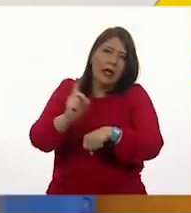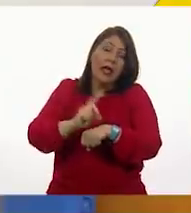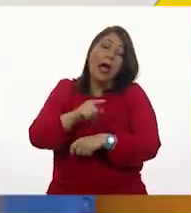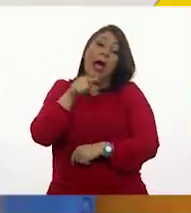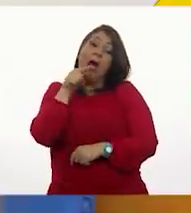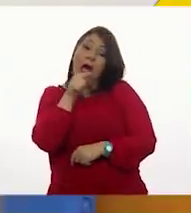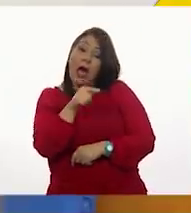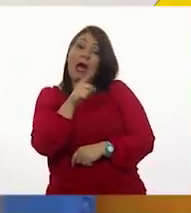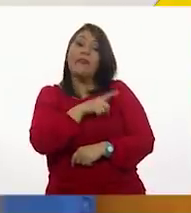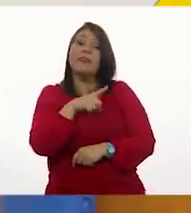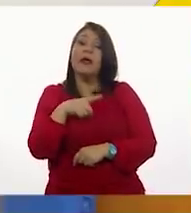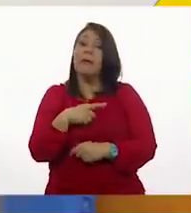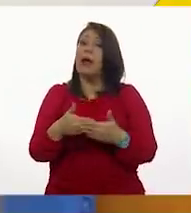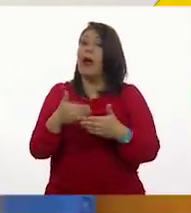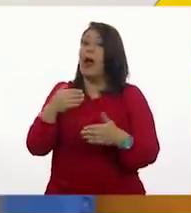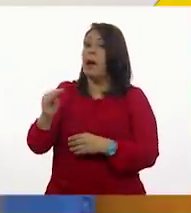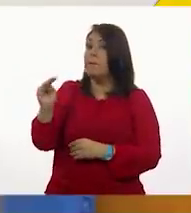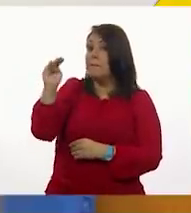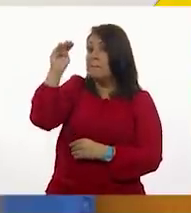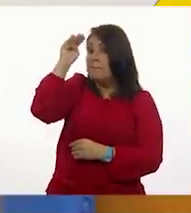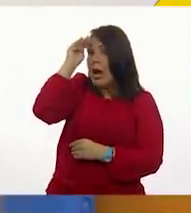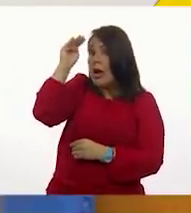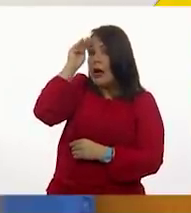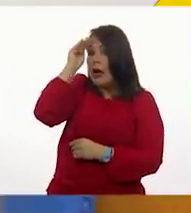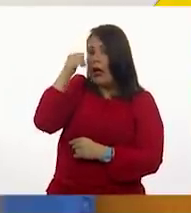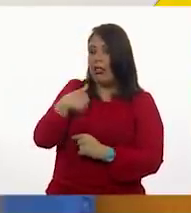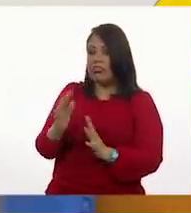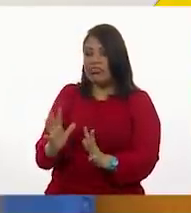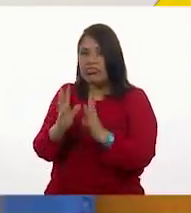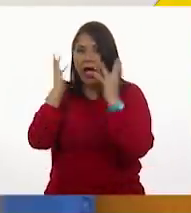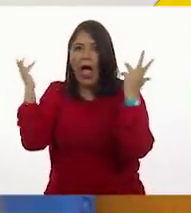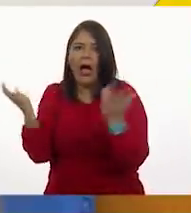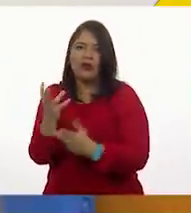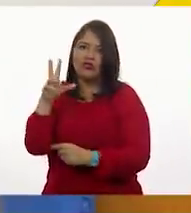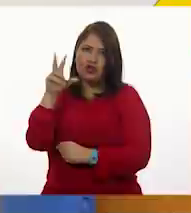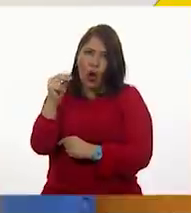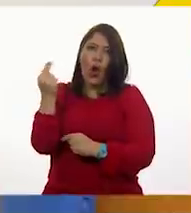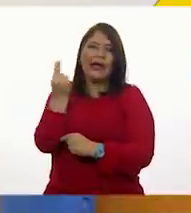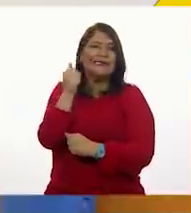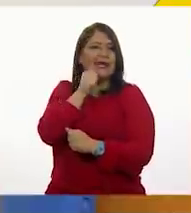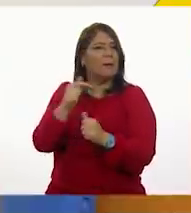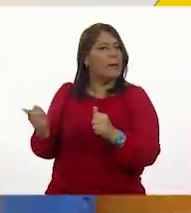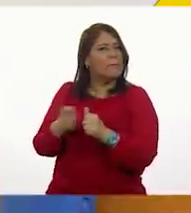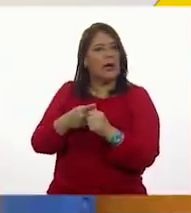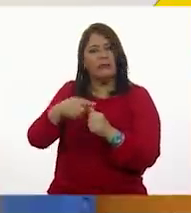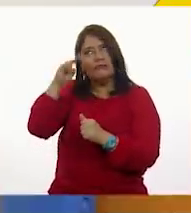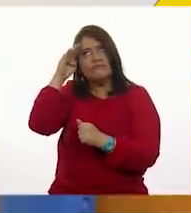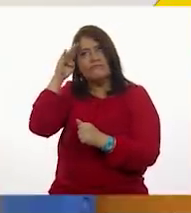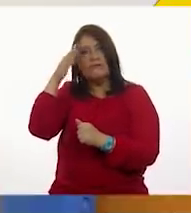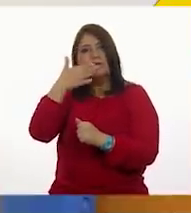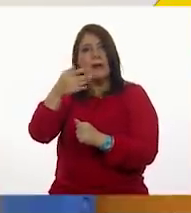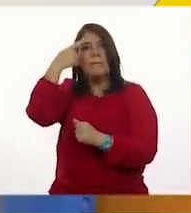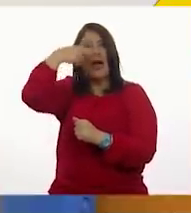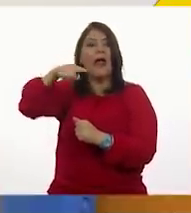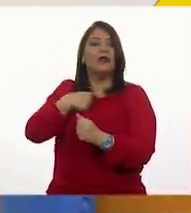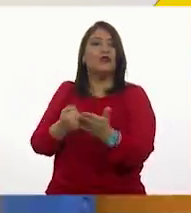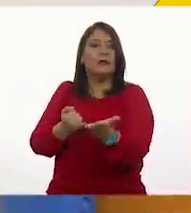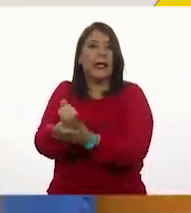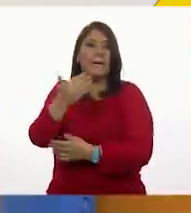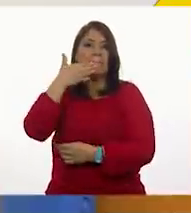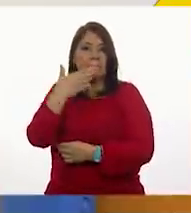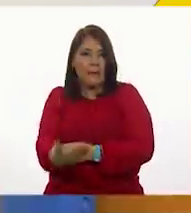Siempre debes de pensar antes de actuar, hijo. Eso te ayudará a tomar mejores decisiones.